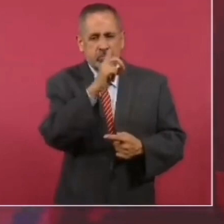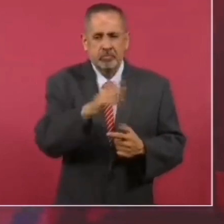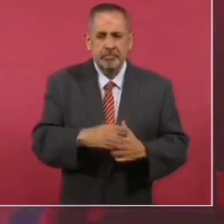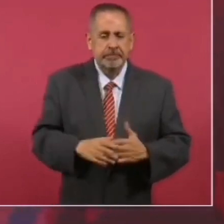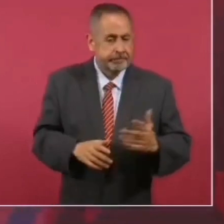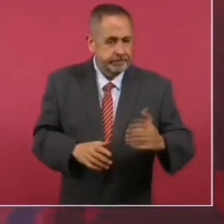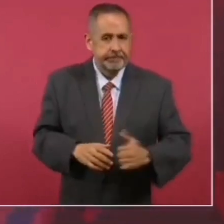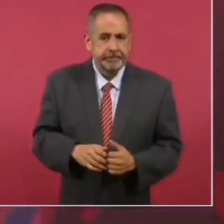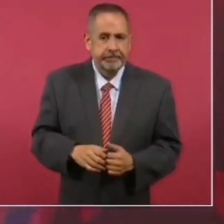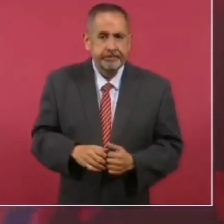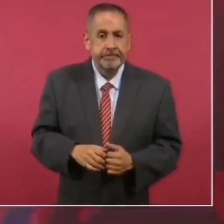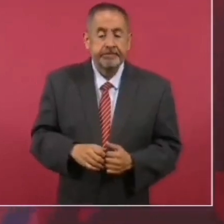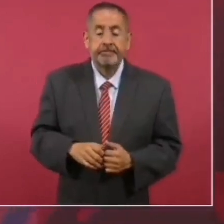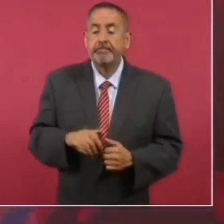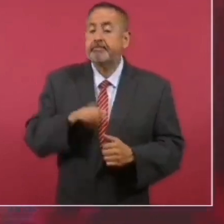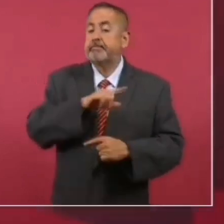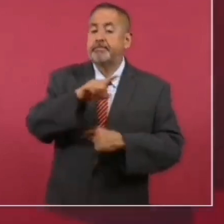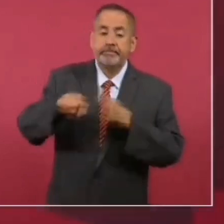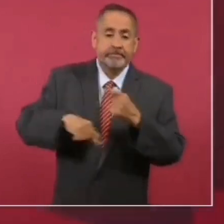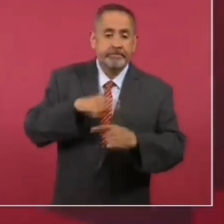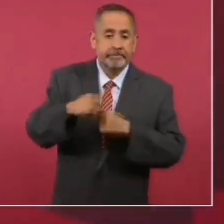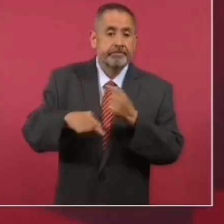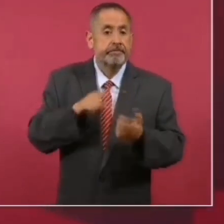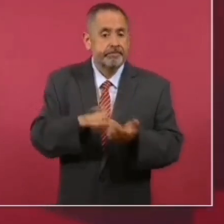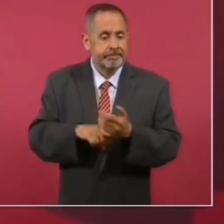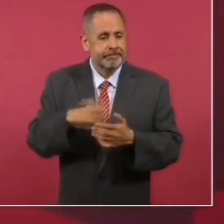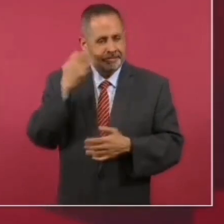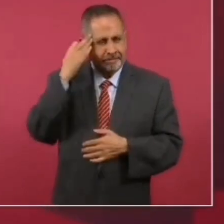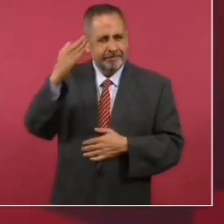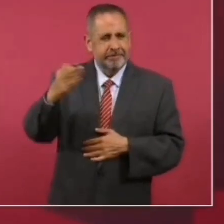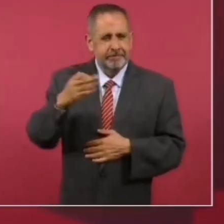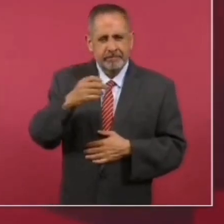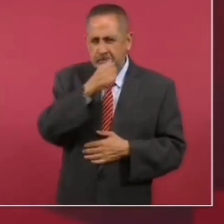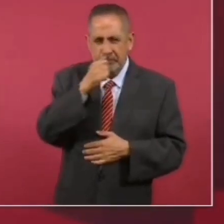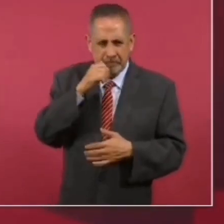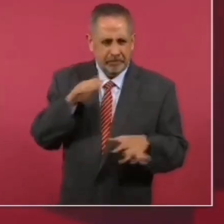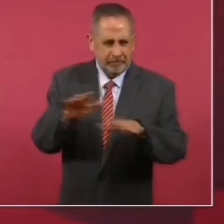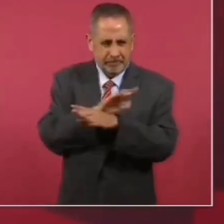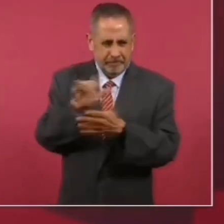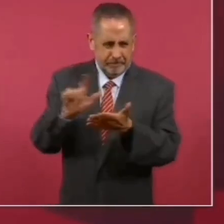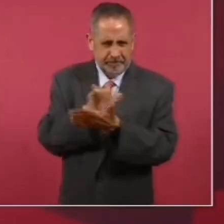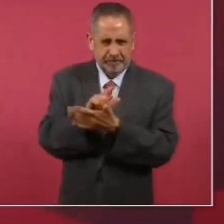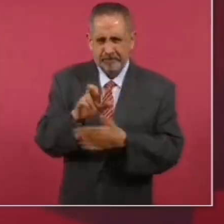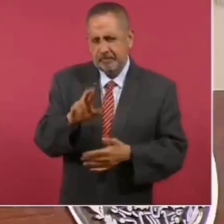En la reforma, el Papa que había,